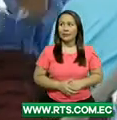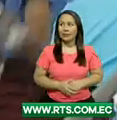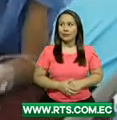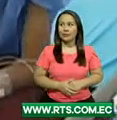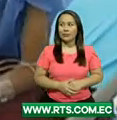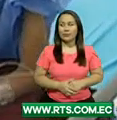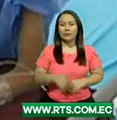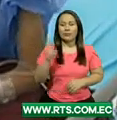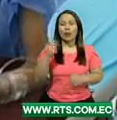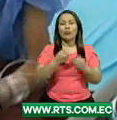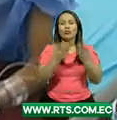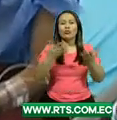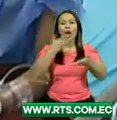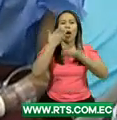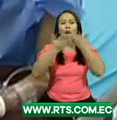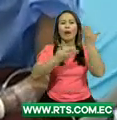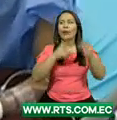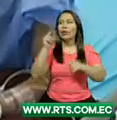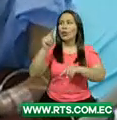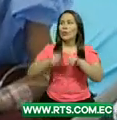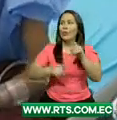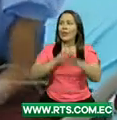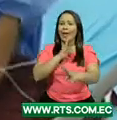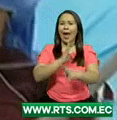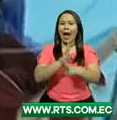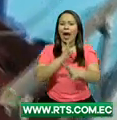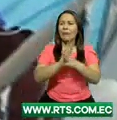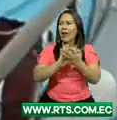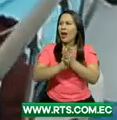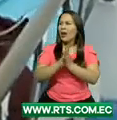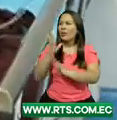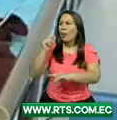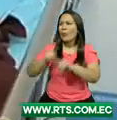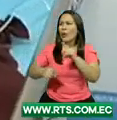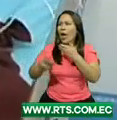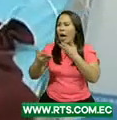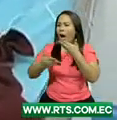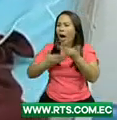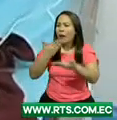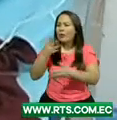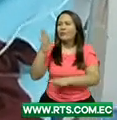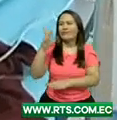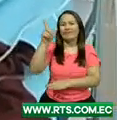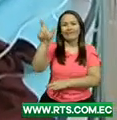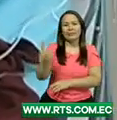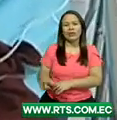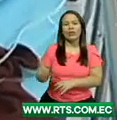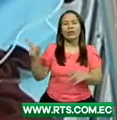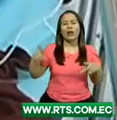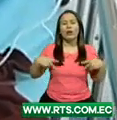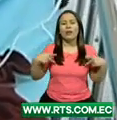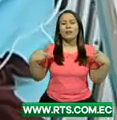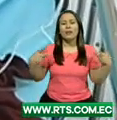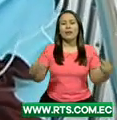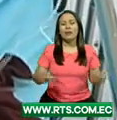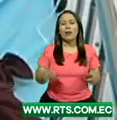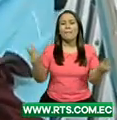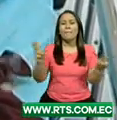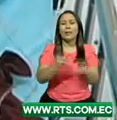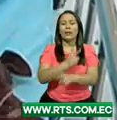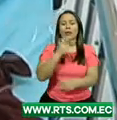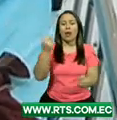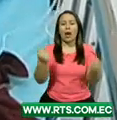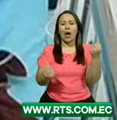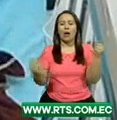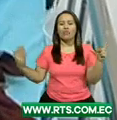tanto que decir y no poder pronunciar una sola palabra así vive esta persona a la cual luego de un trágico accidente